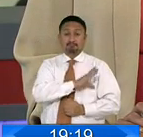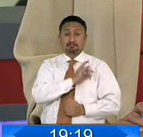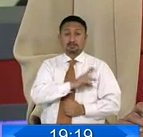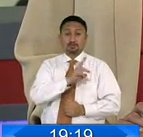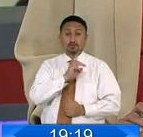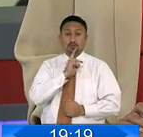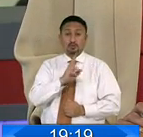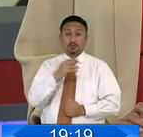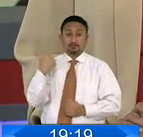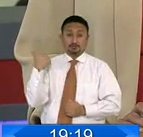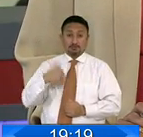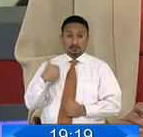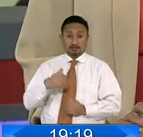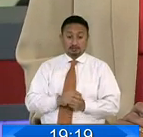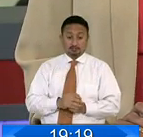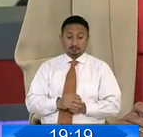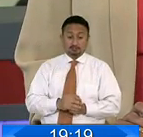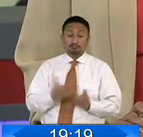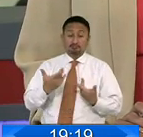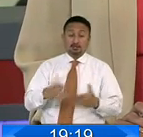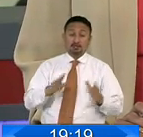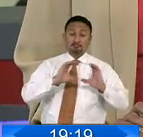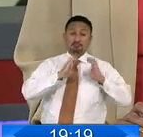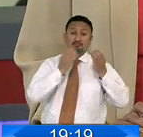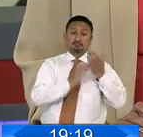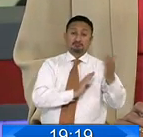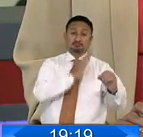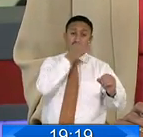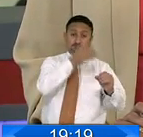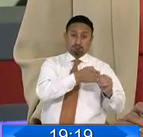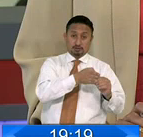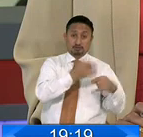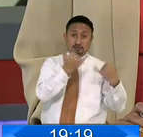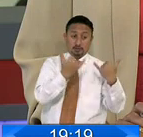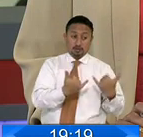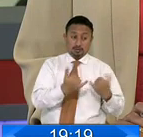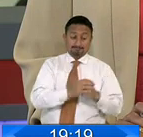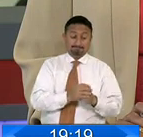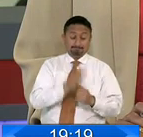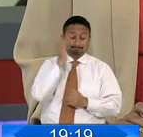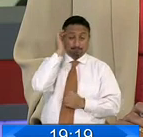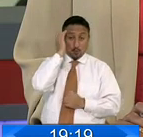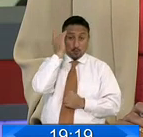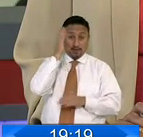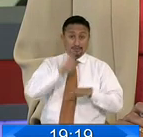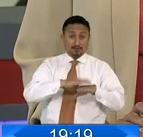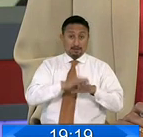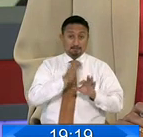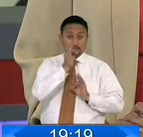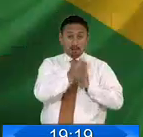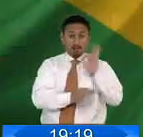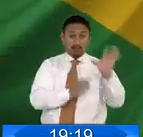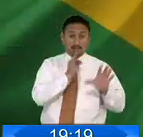y argentina regresaron a clases presenciales en medio de temores por rebrotes